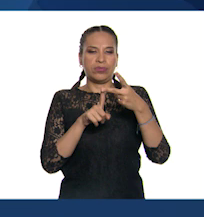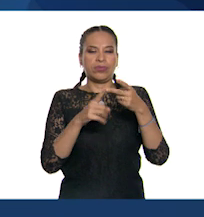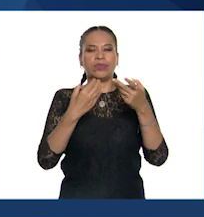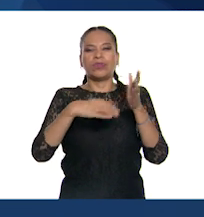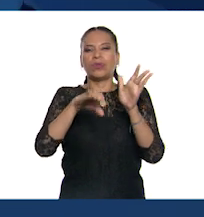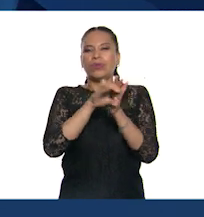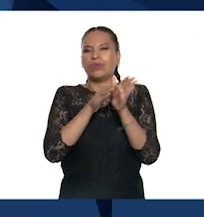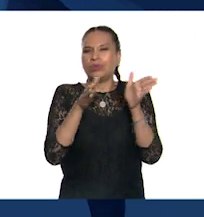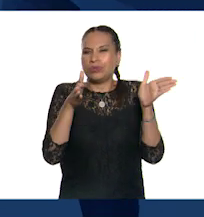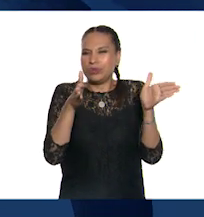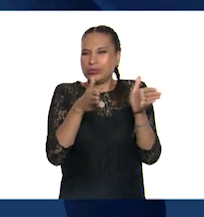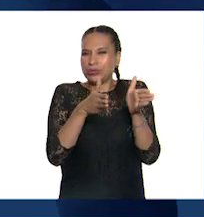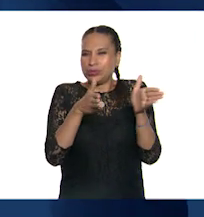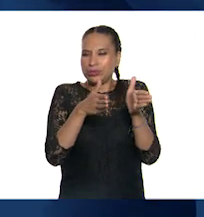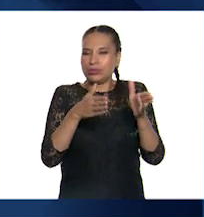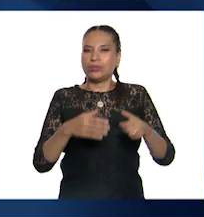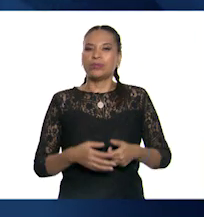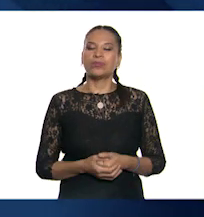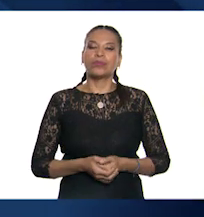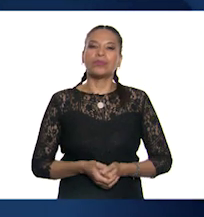pieza o cuarto muy pequeño.